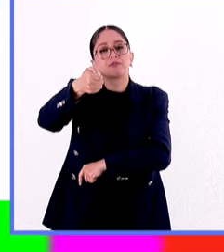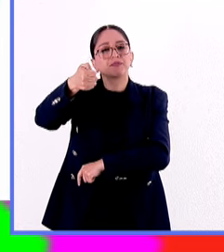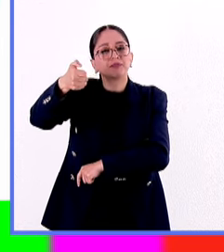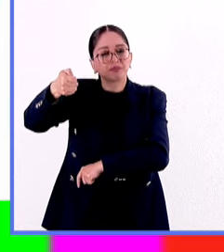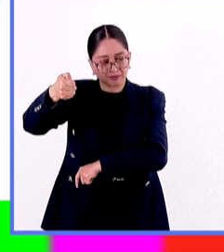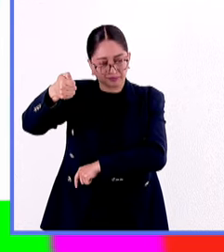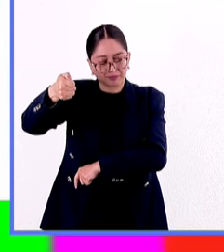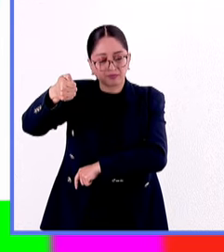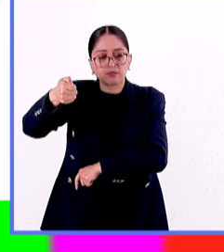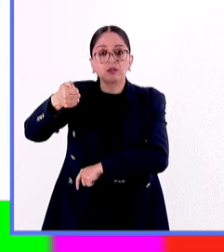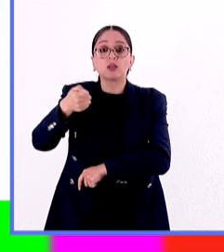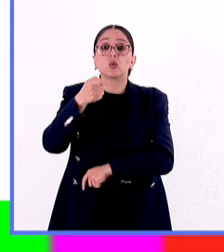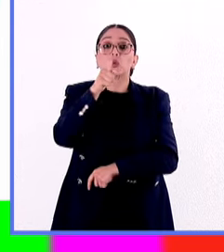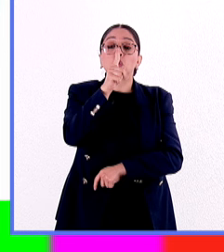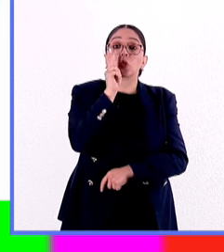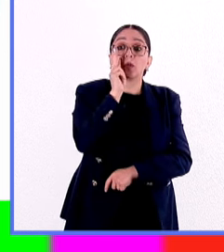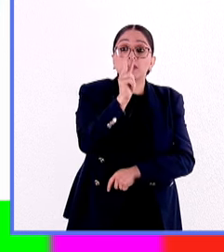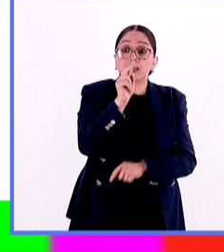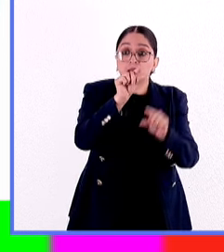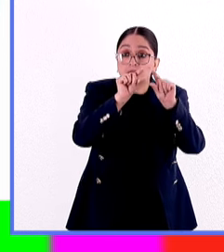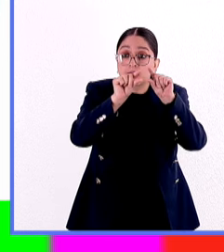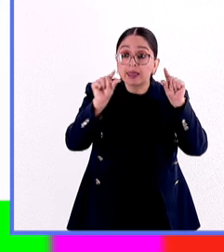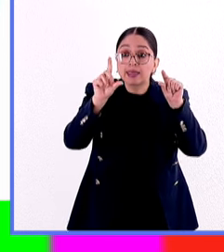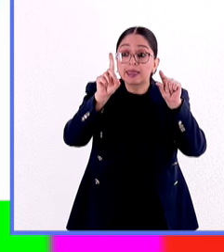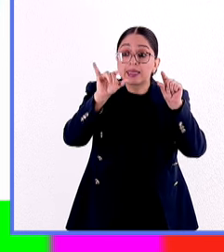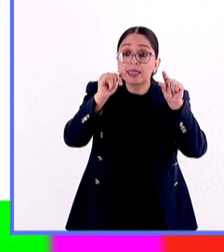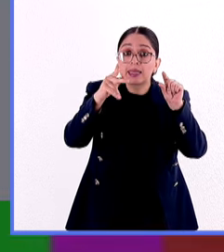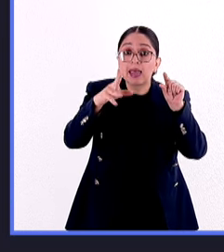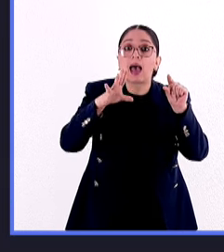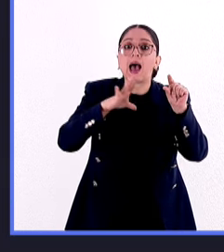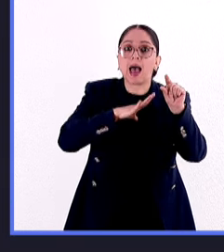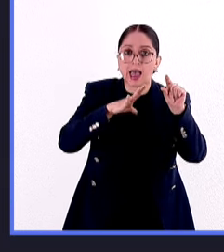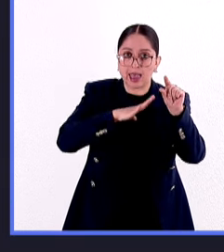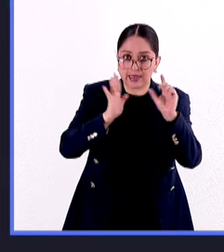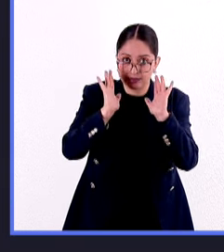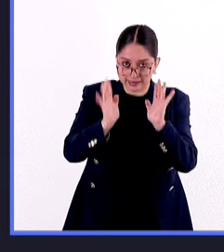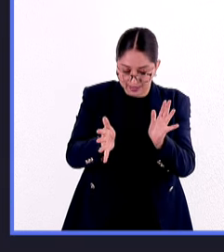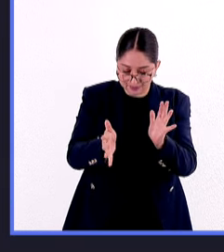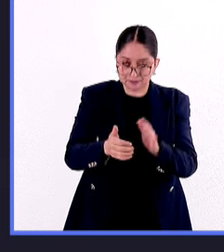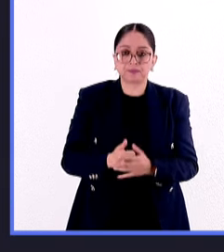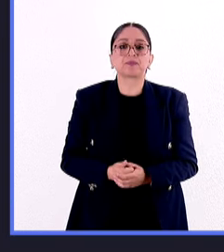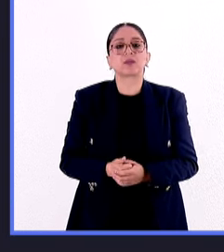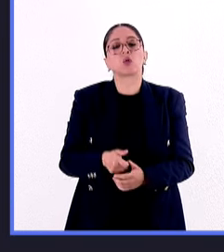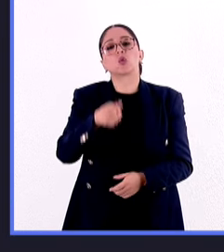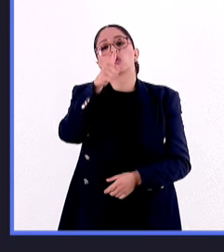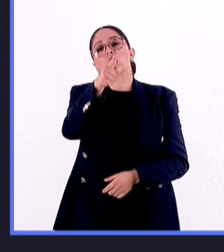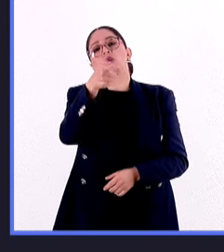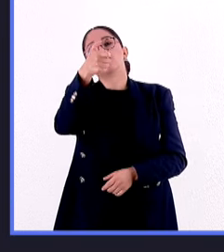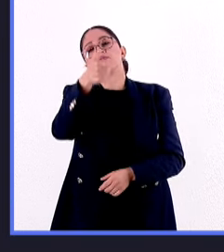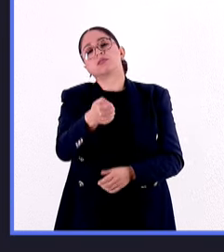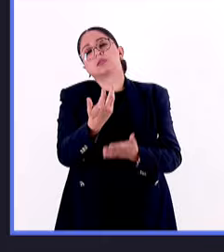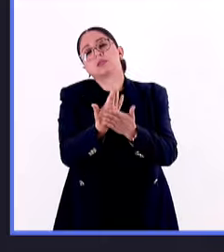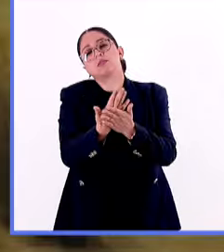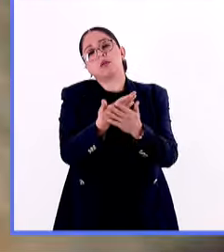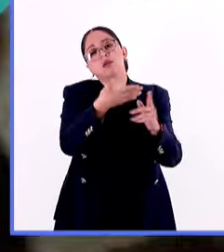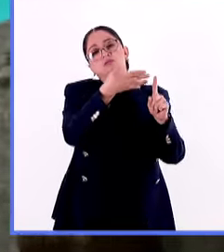Asegúrate de que la opción digital está encendida. Espera a que cargue